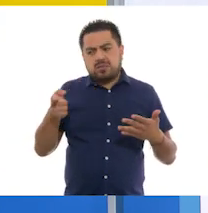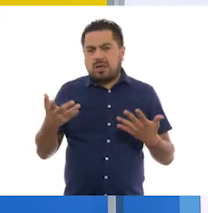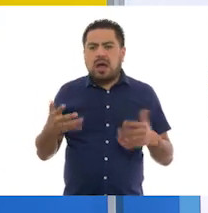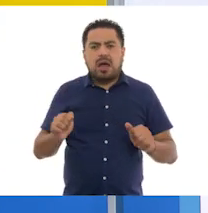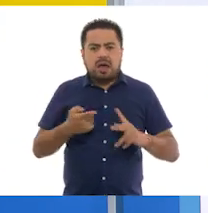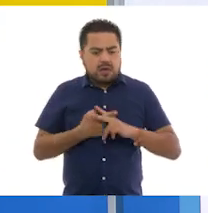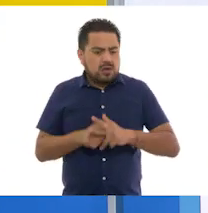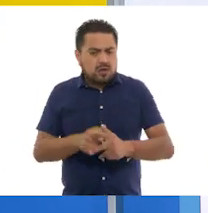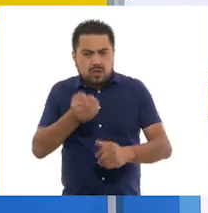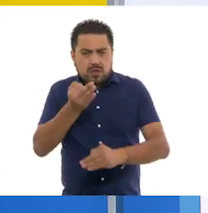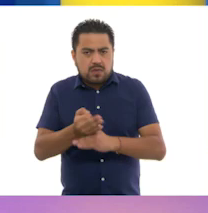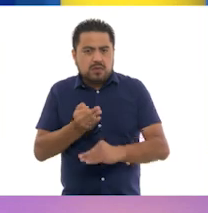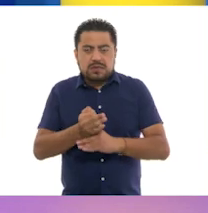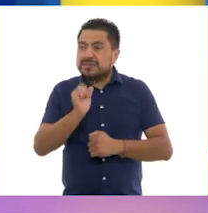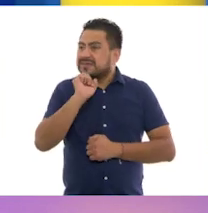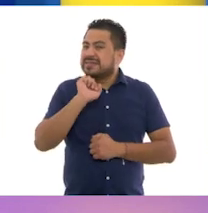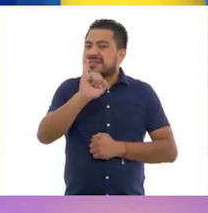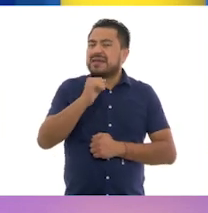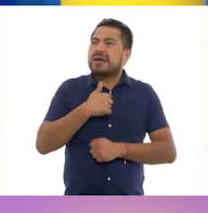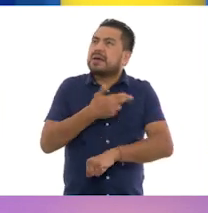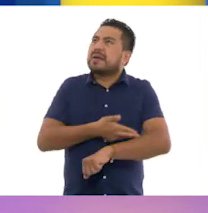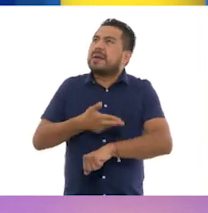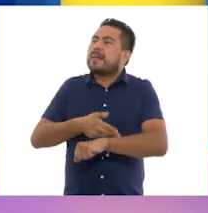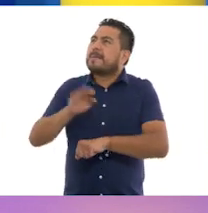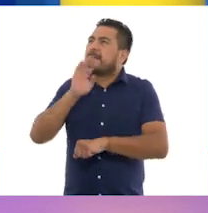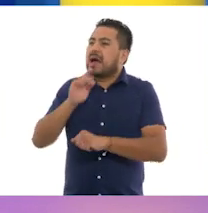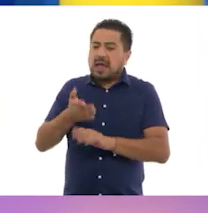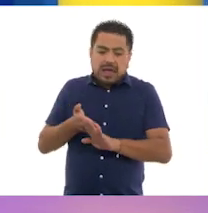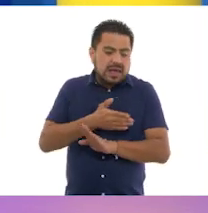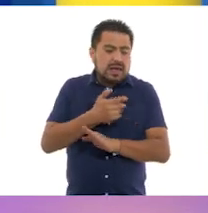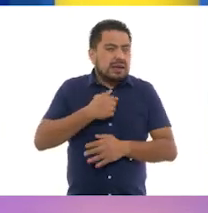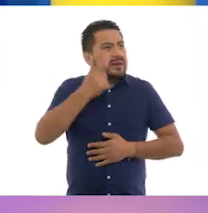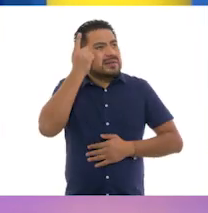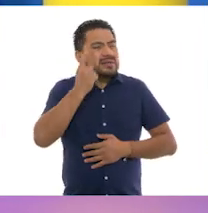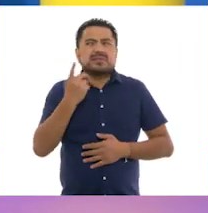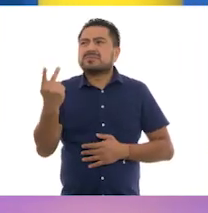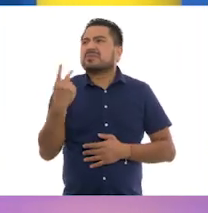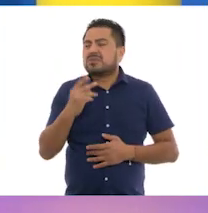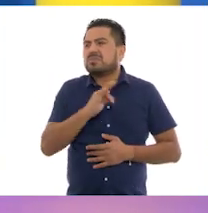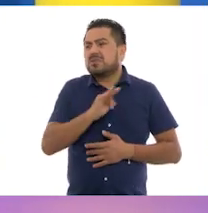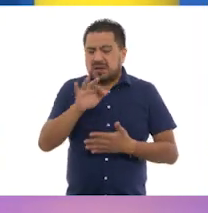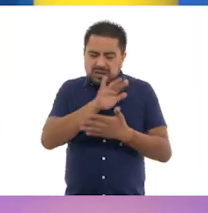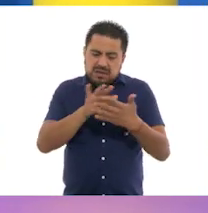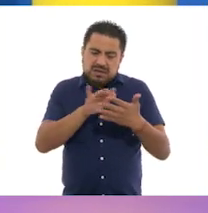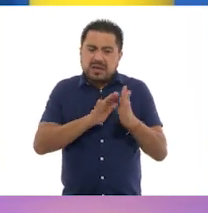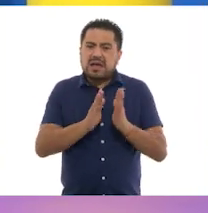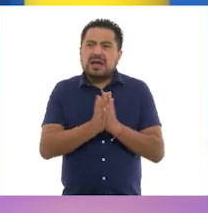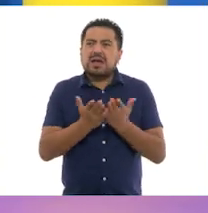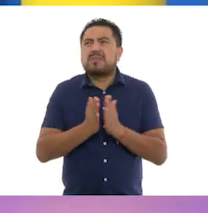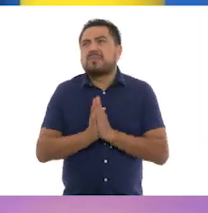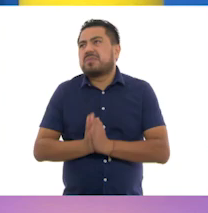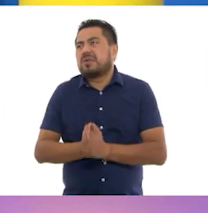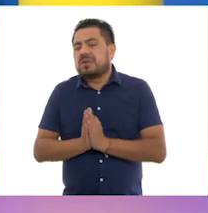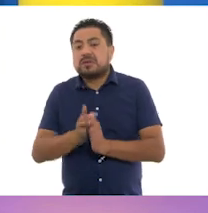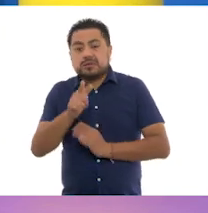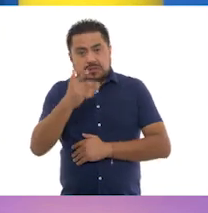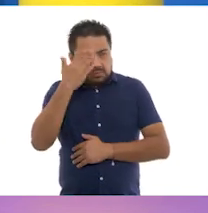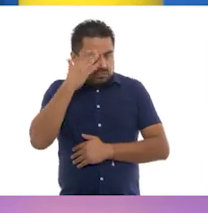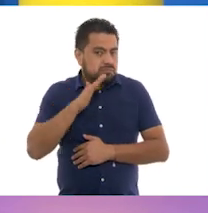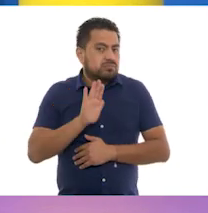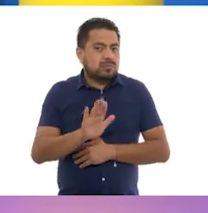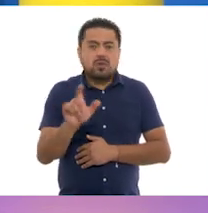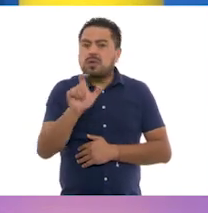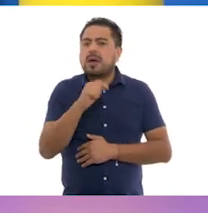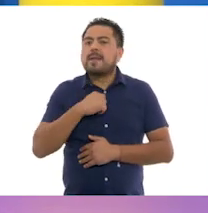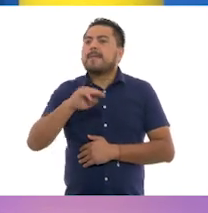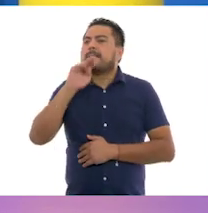hayas comenzado. Sí, le pedí a mi mamá que antes de dormir siempre leamos un pedacito de libro. Pero, ¿saben? Cuando